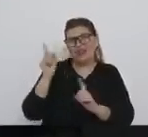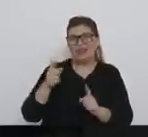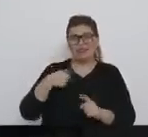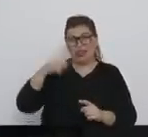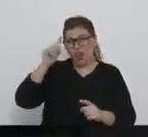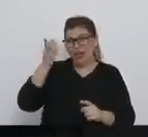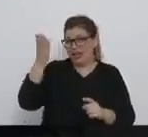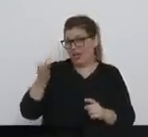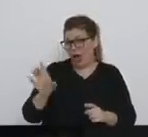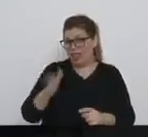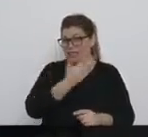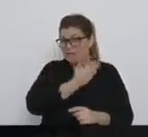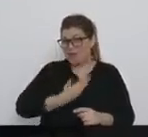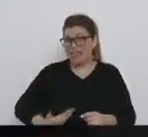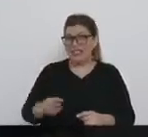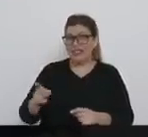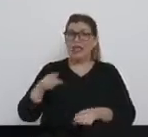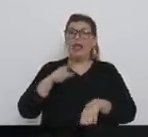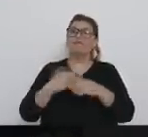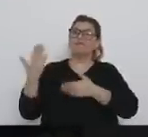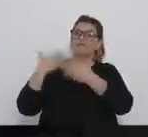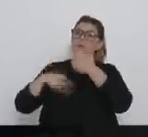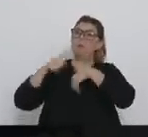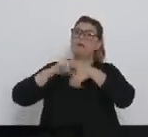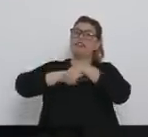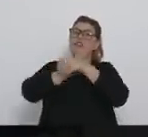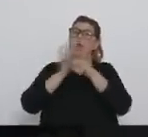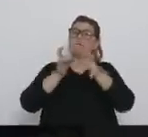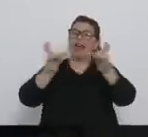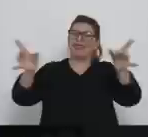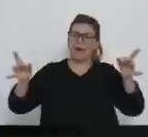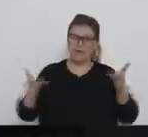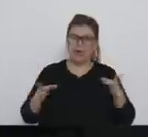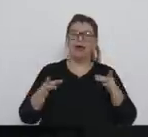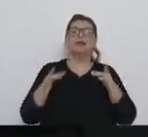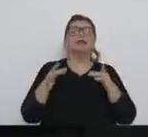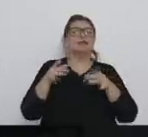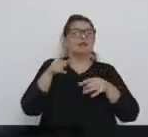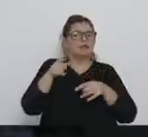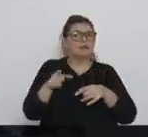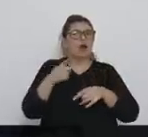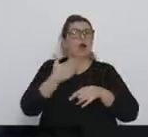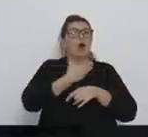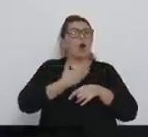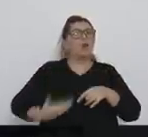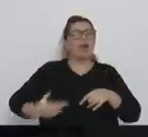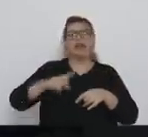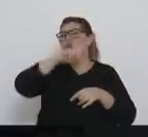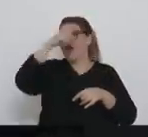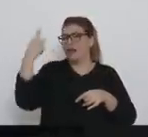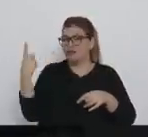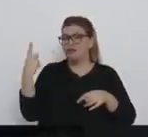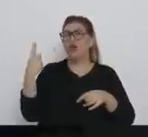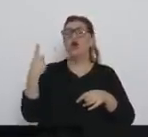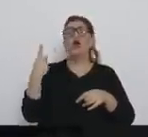a este presidente cuando en plena pandemia cuando en plena pandemia el gobierno de la nación ante